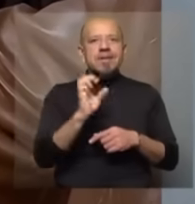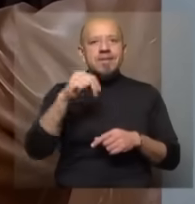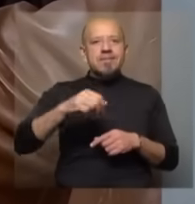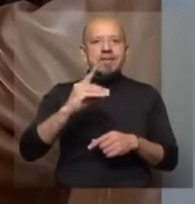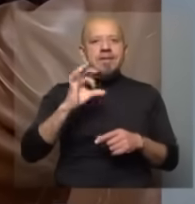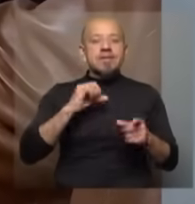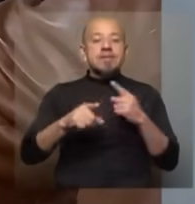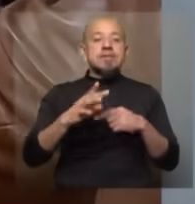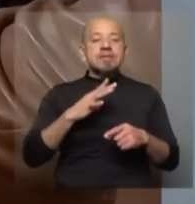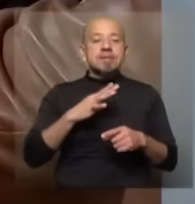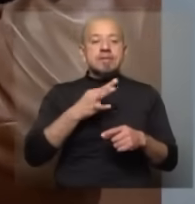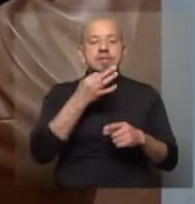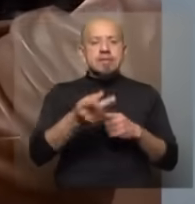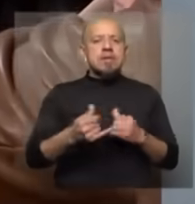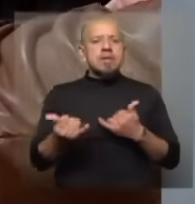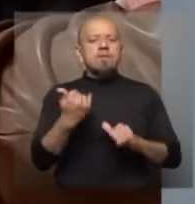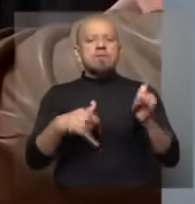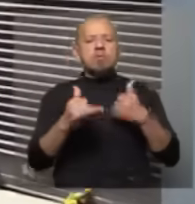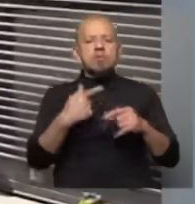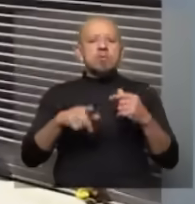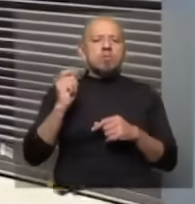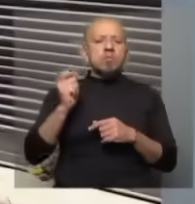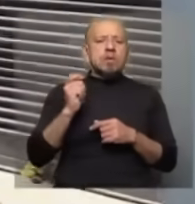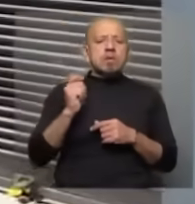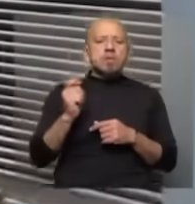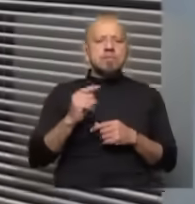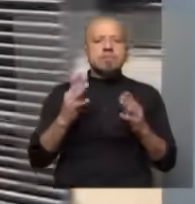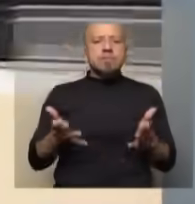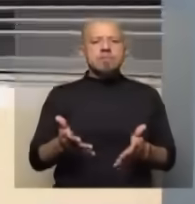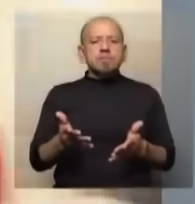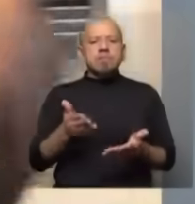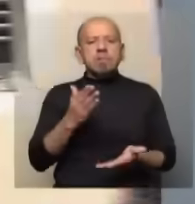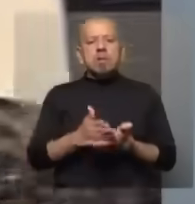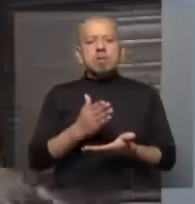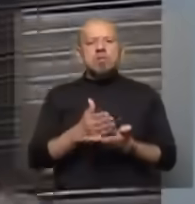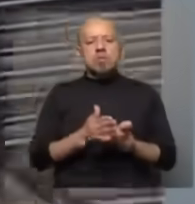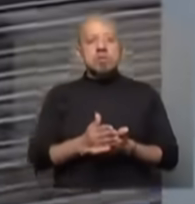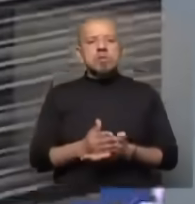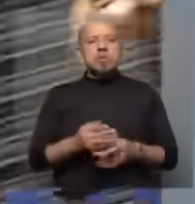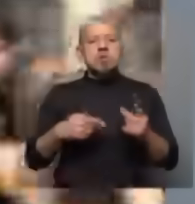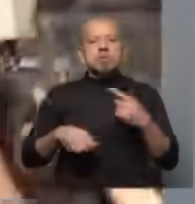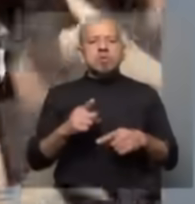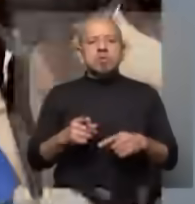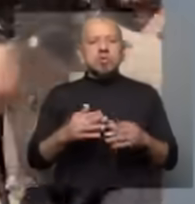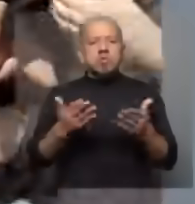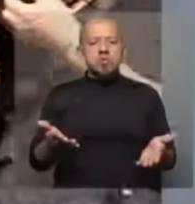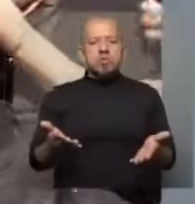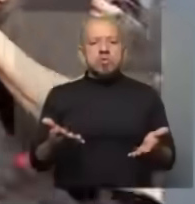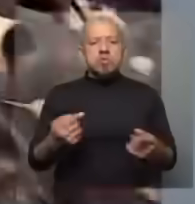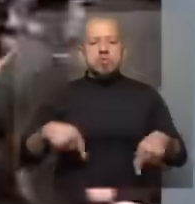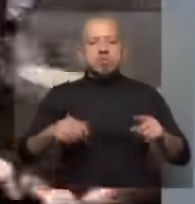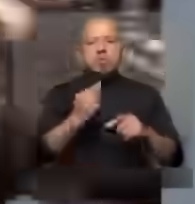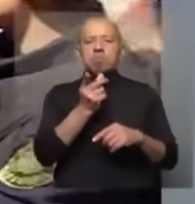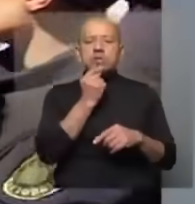senador con información pública con colaboración de asesores y con colaboración de